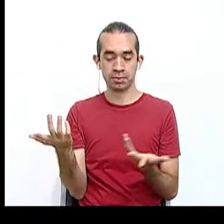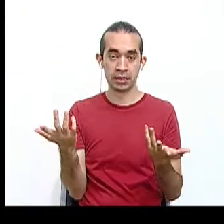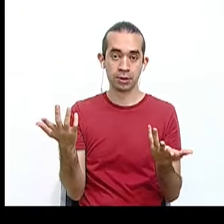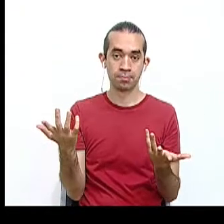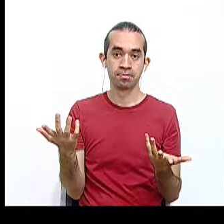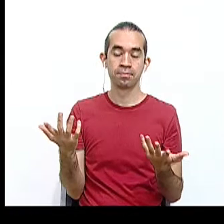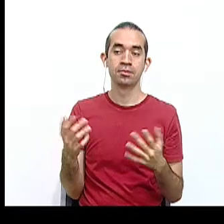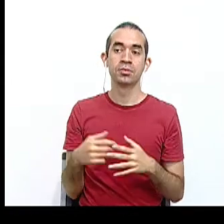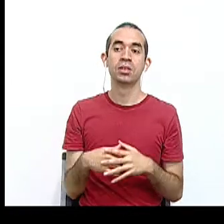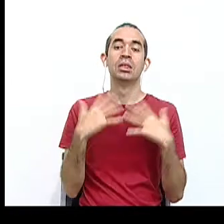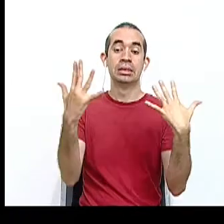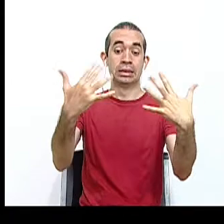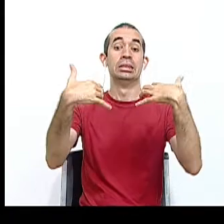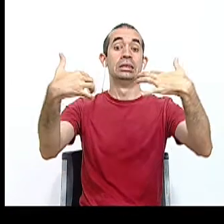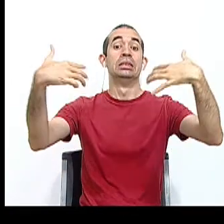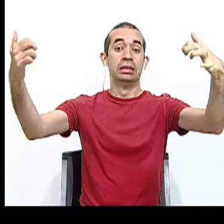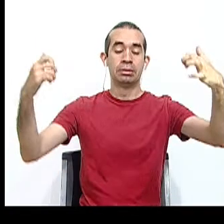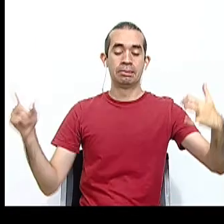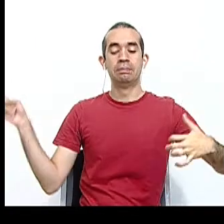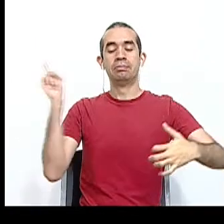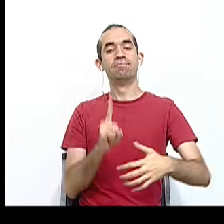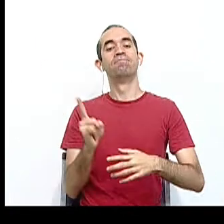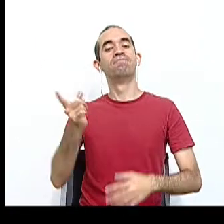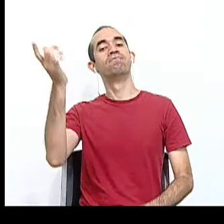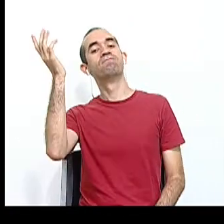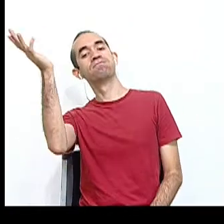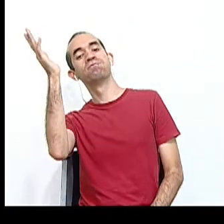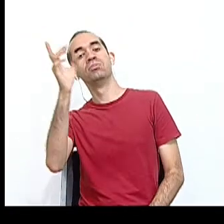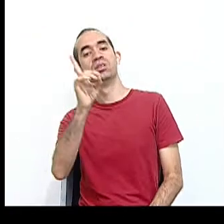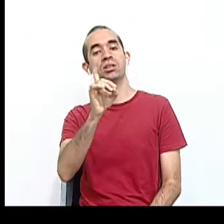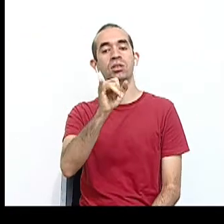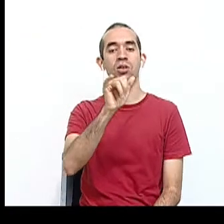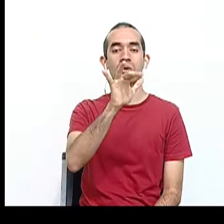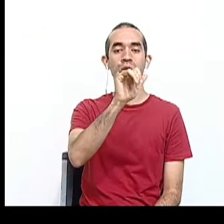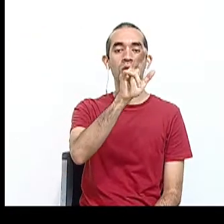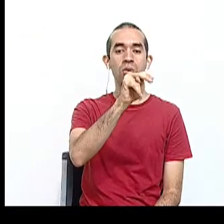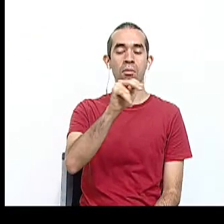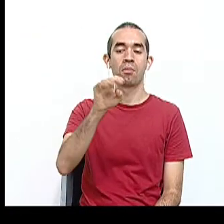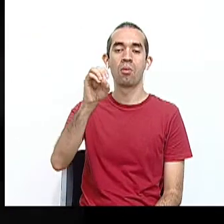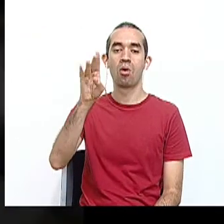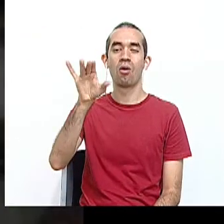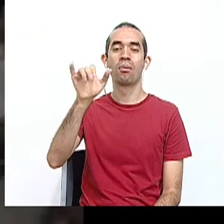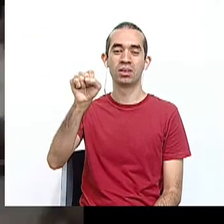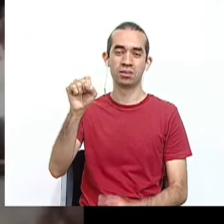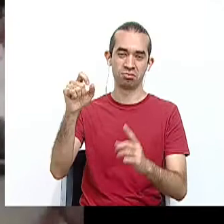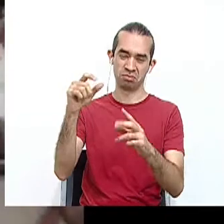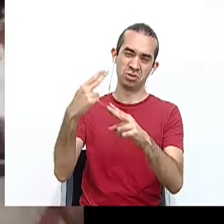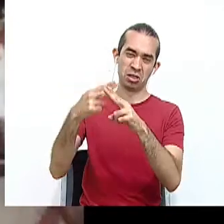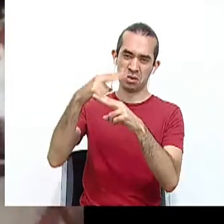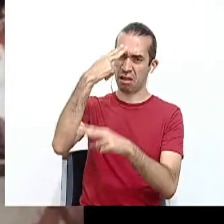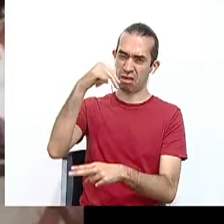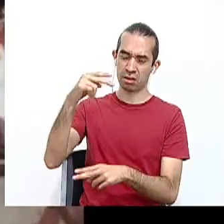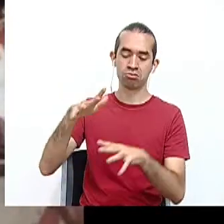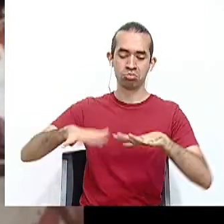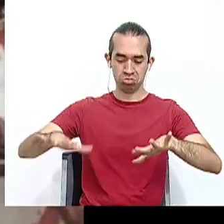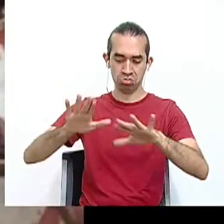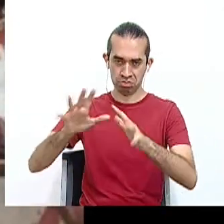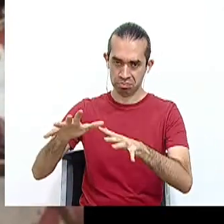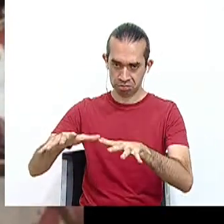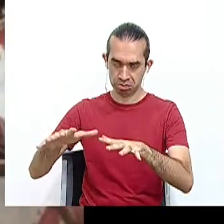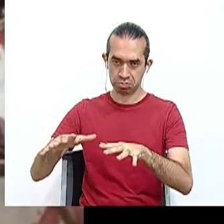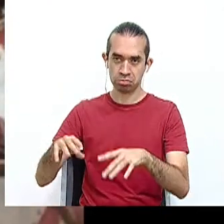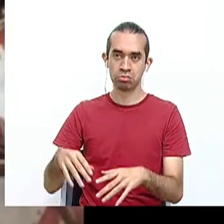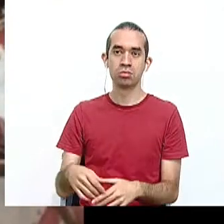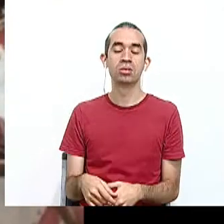como en las plazas públicas se exponía el Diurnum Orbis, que solo tenía relevancia local. El diario romano